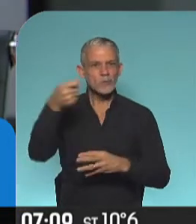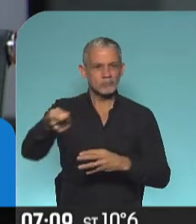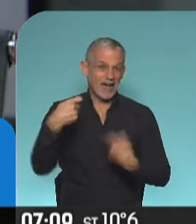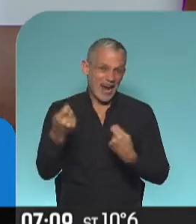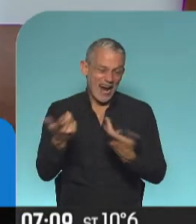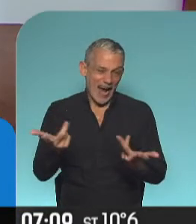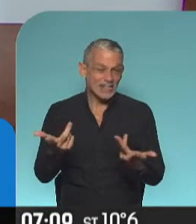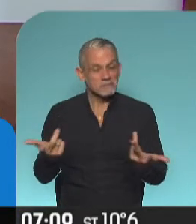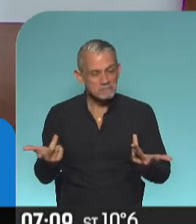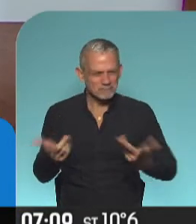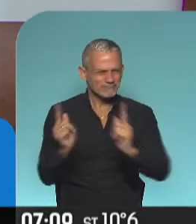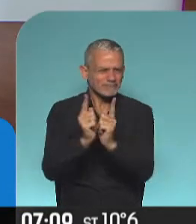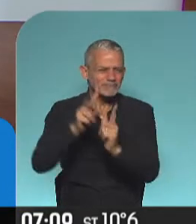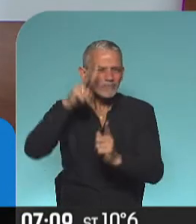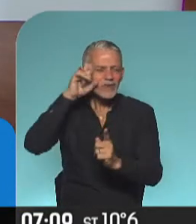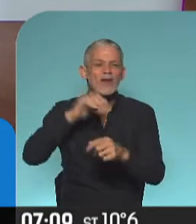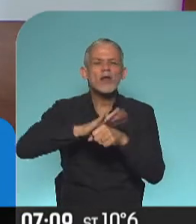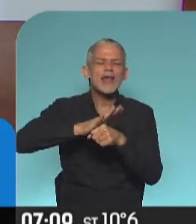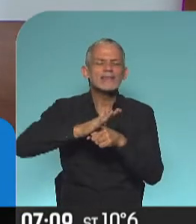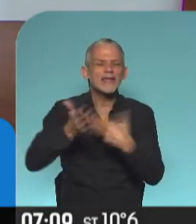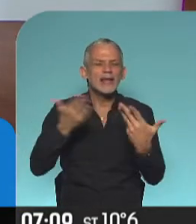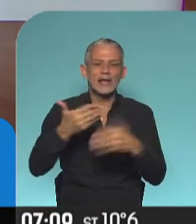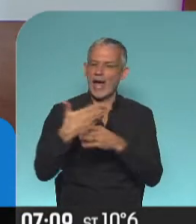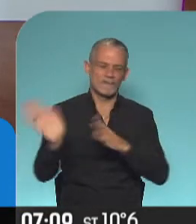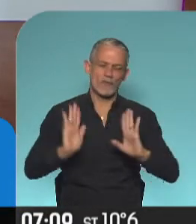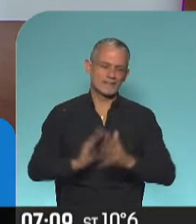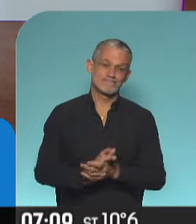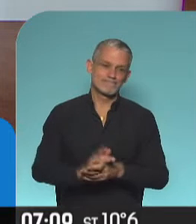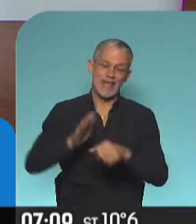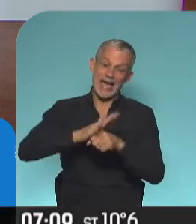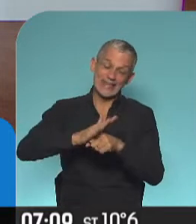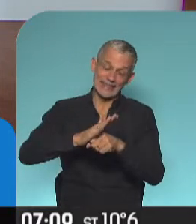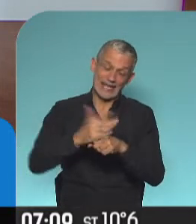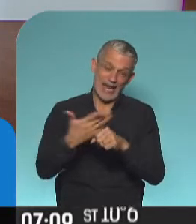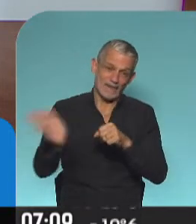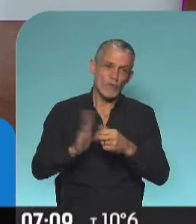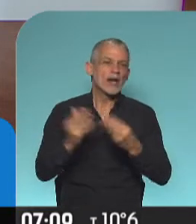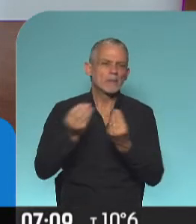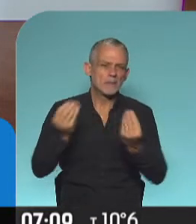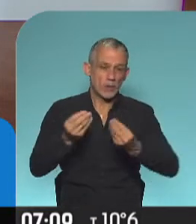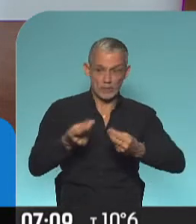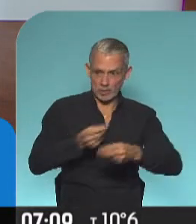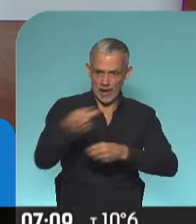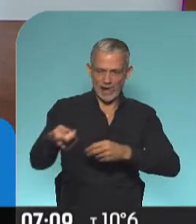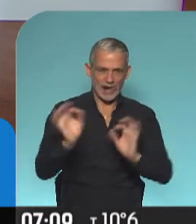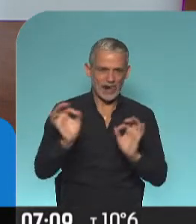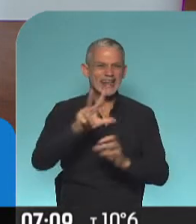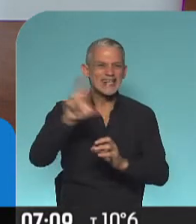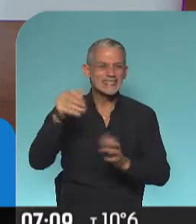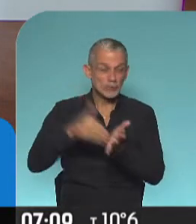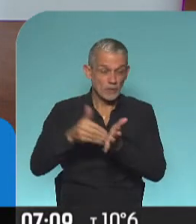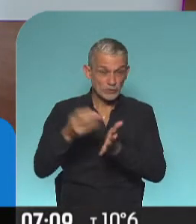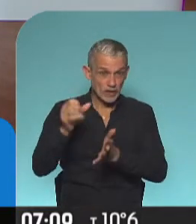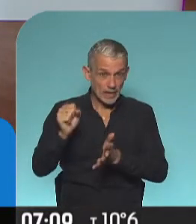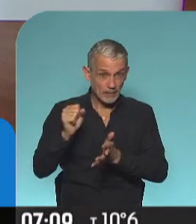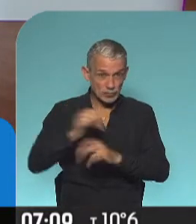Quedó pendiente una cosa cortita con Vero. Tandil, a ver. Quedó afuera. Aparece quedó en todos lados Tandil. Y bueno, ¿cómo? Quedó afuera del financiamiento, estos 300 millones de pesos